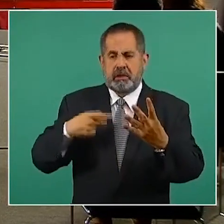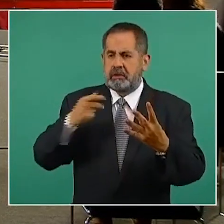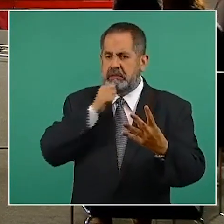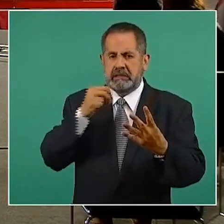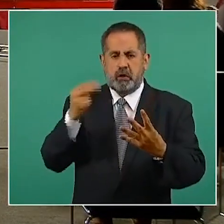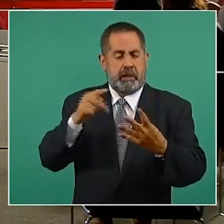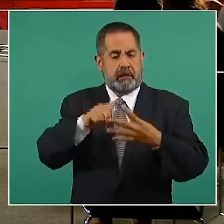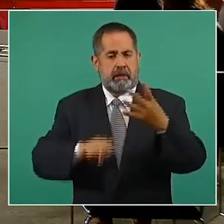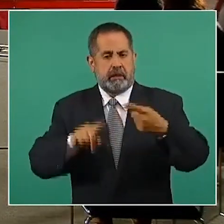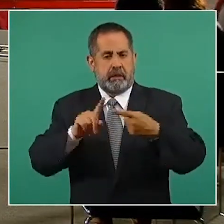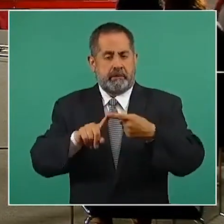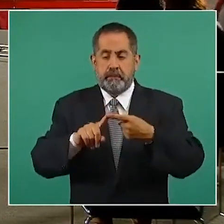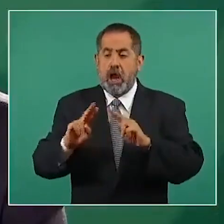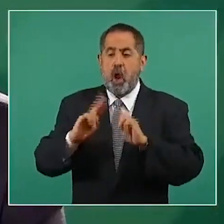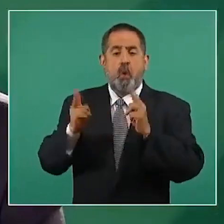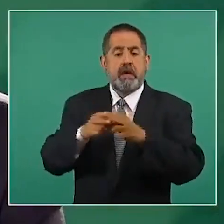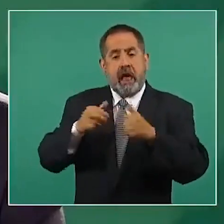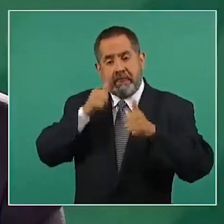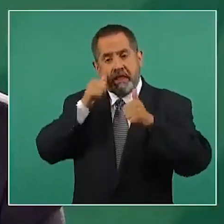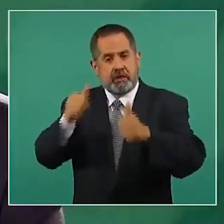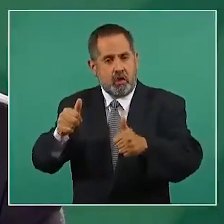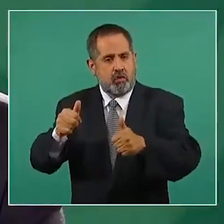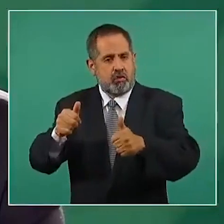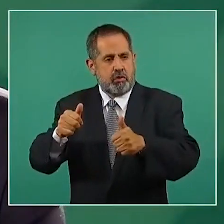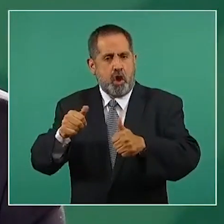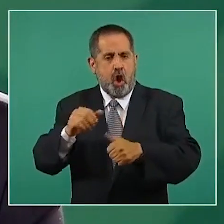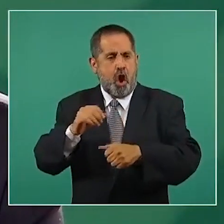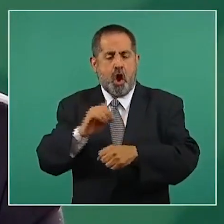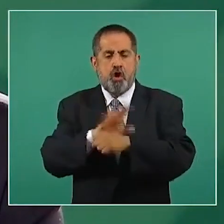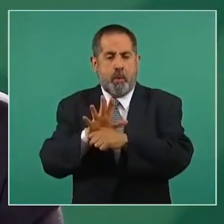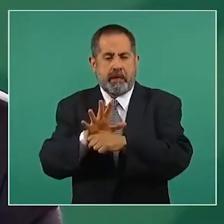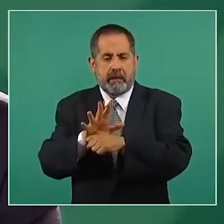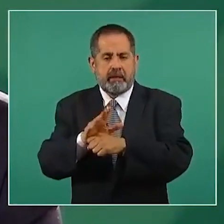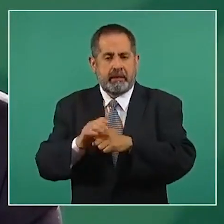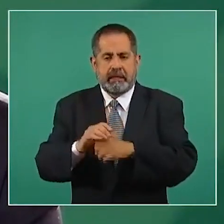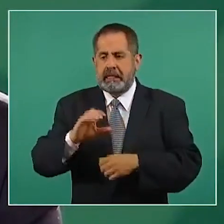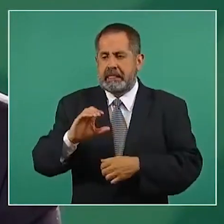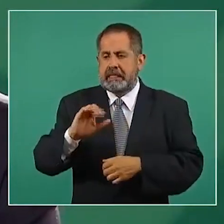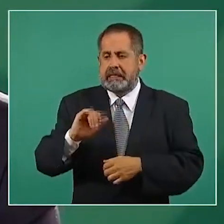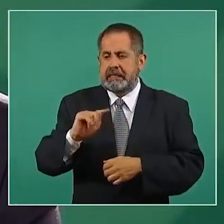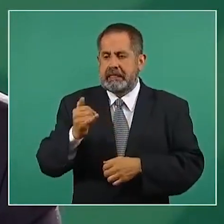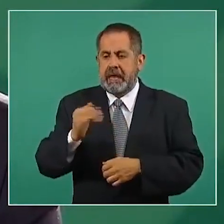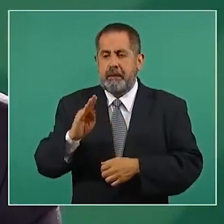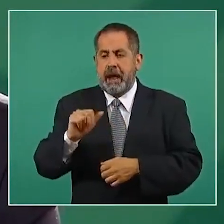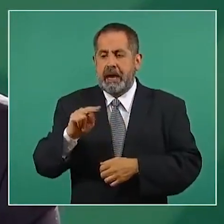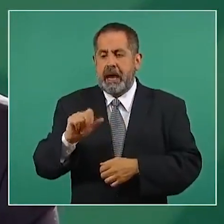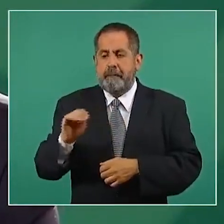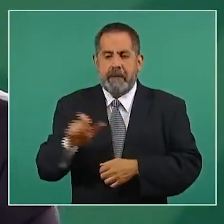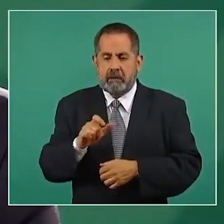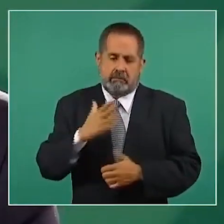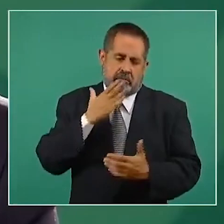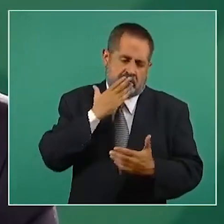mencionados. El primero es la unidad de atención temporal COVID del Citibanamex. Esta fue una